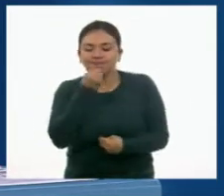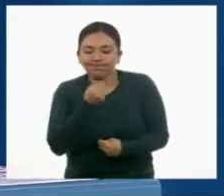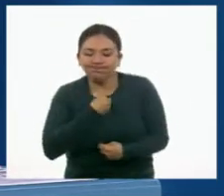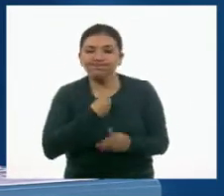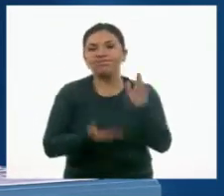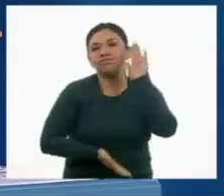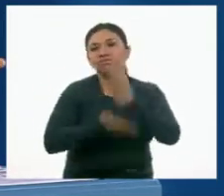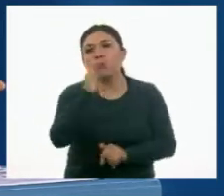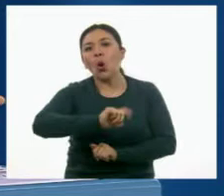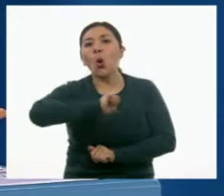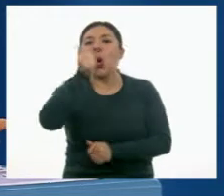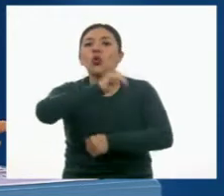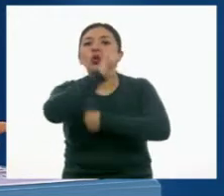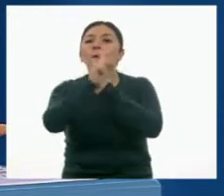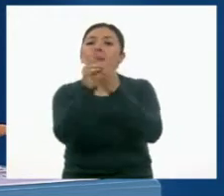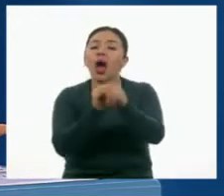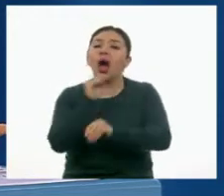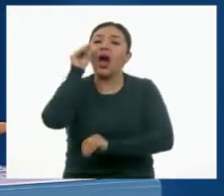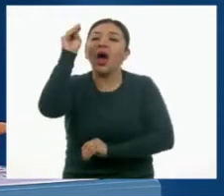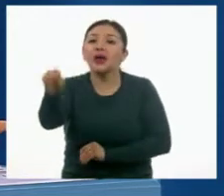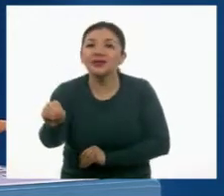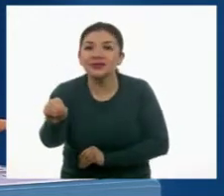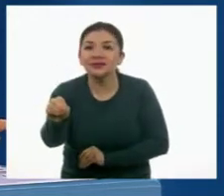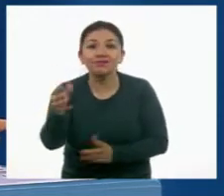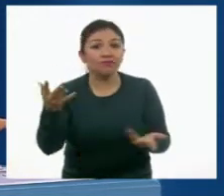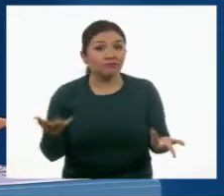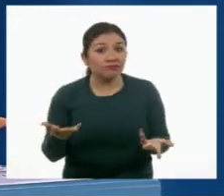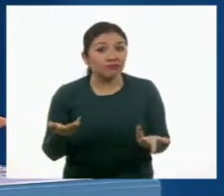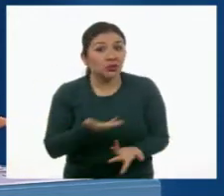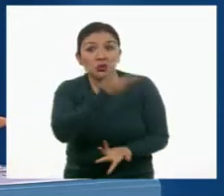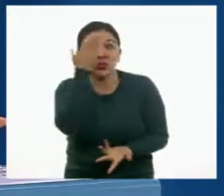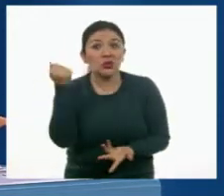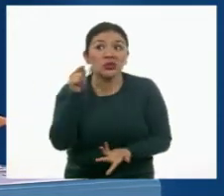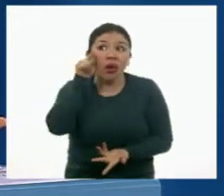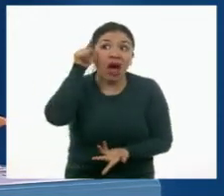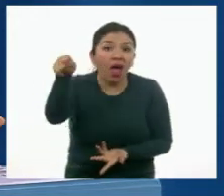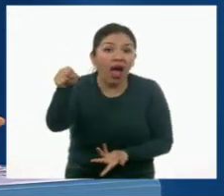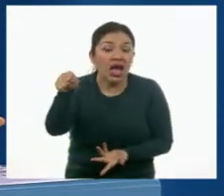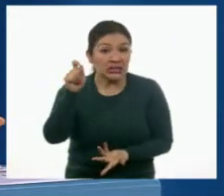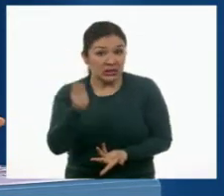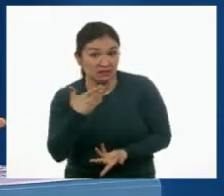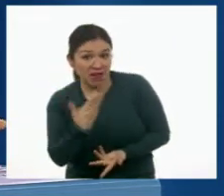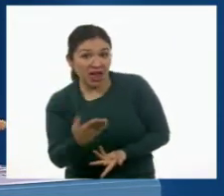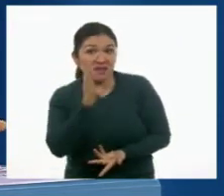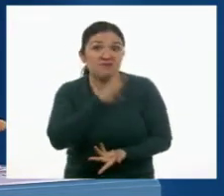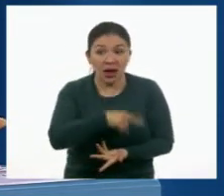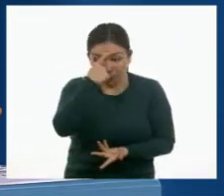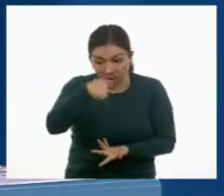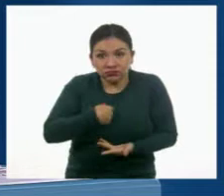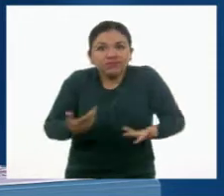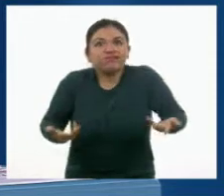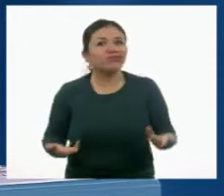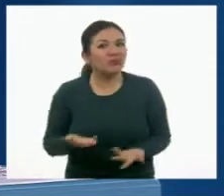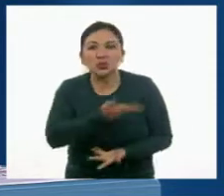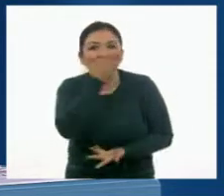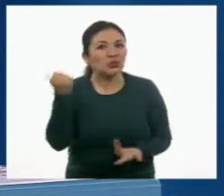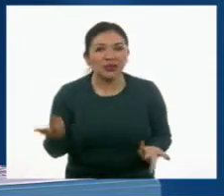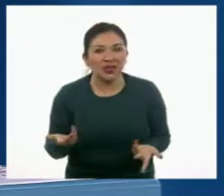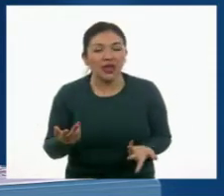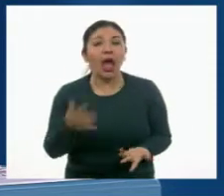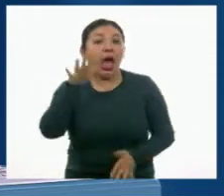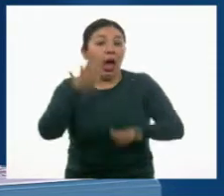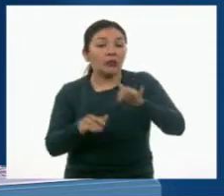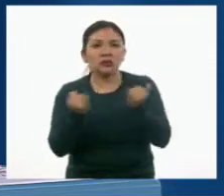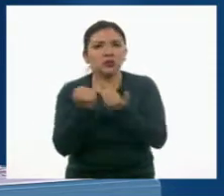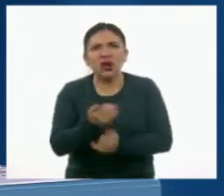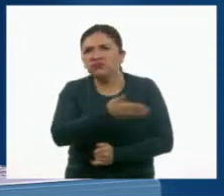van a llegar a otro país y pues no sabemos de qué manera los van a recibir. Claro. ¿No? Y también no sabemos